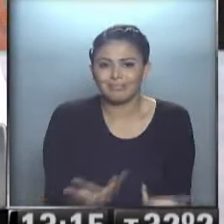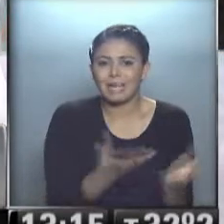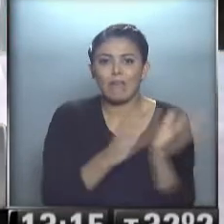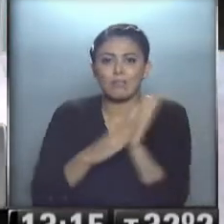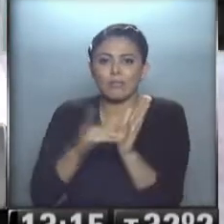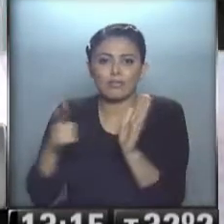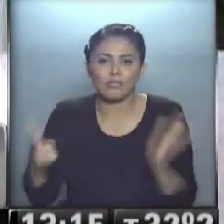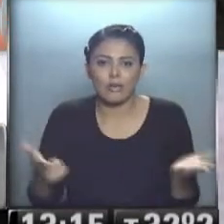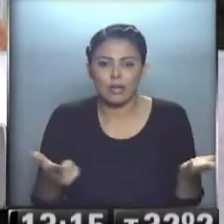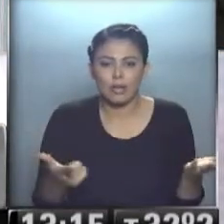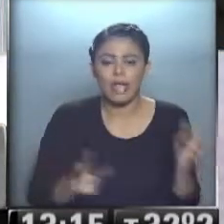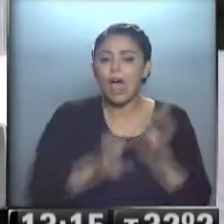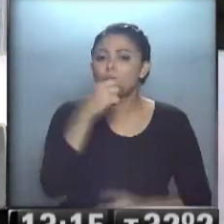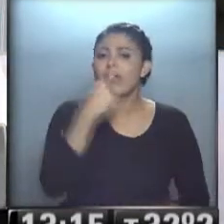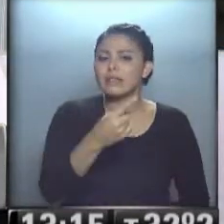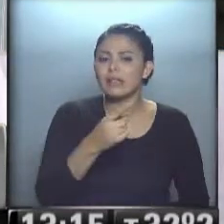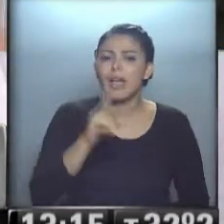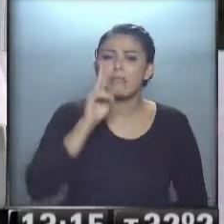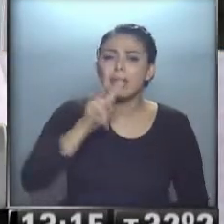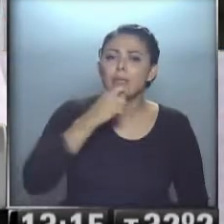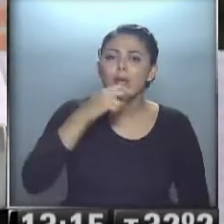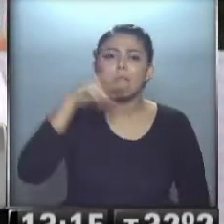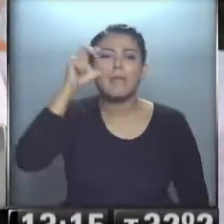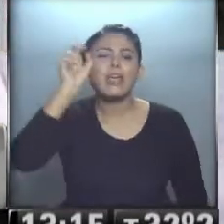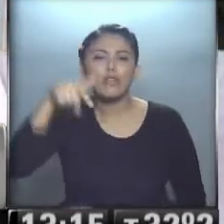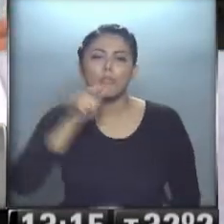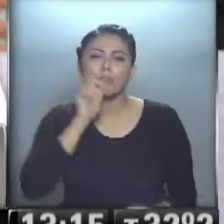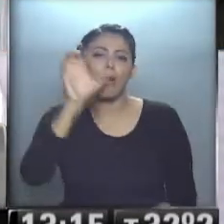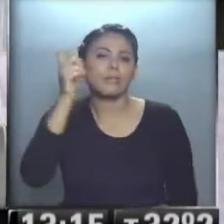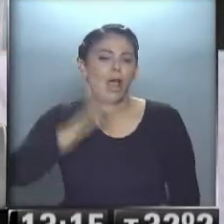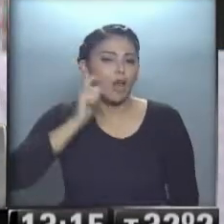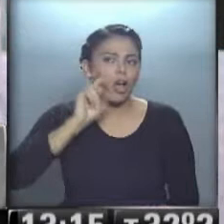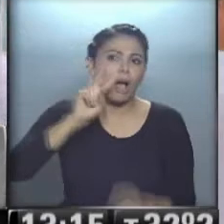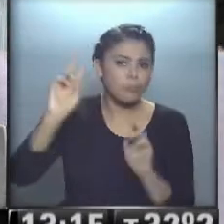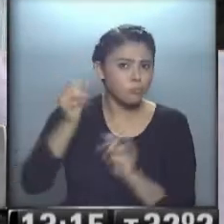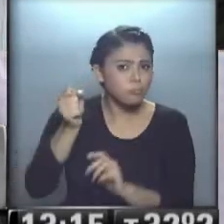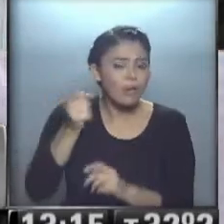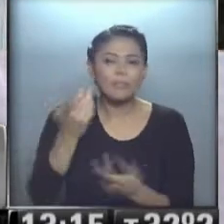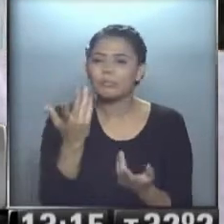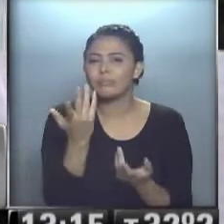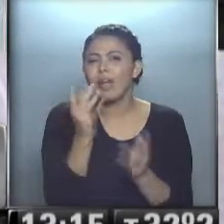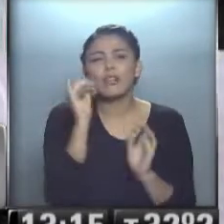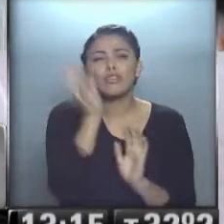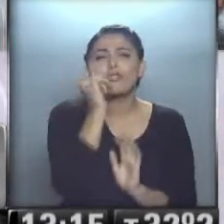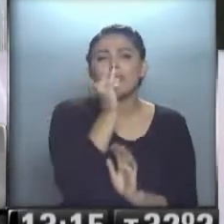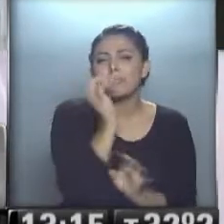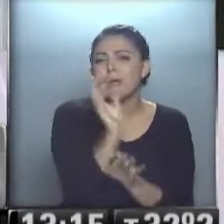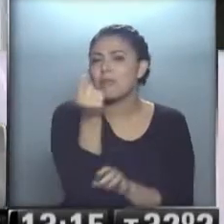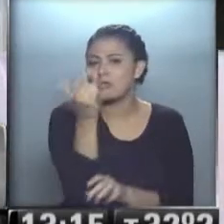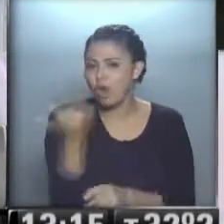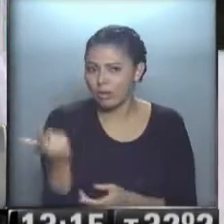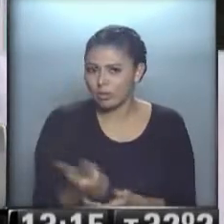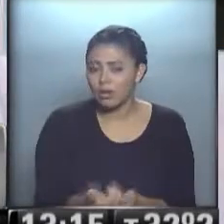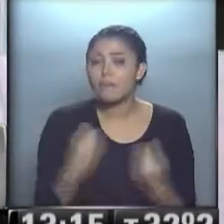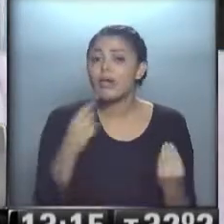más allá de que algunos decían que veían a marita verón en la rioja o no digamos que lo descartaba desde ese lugar y claro